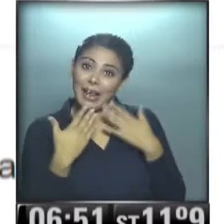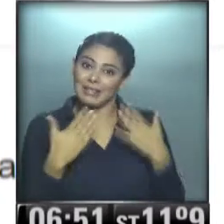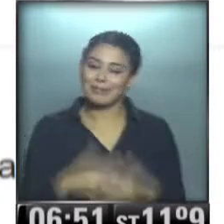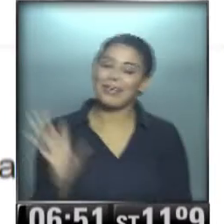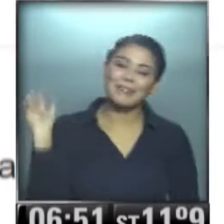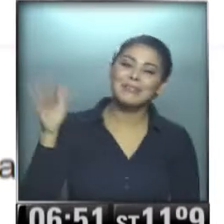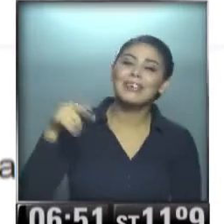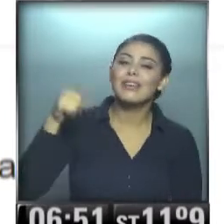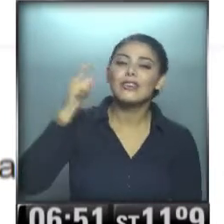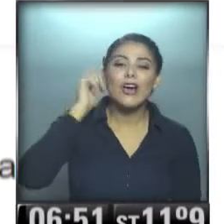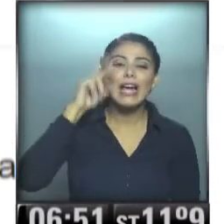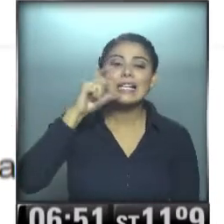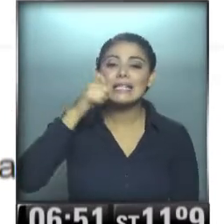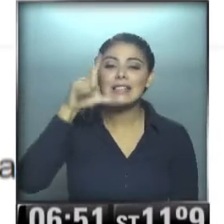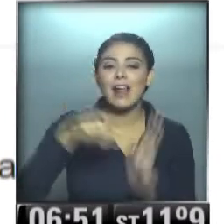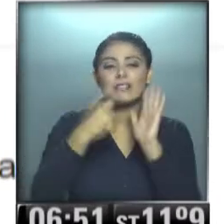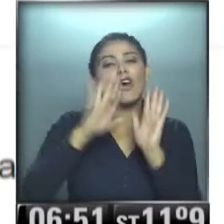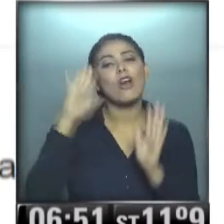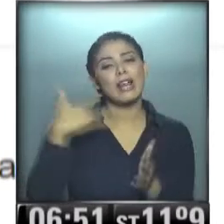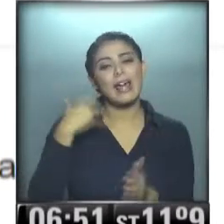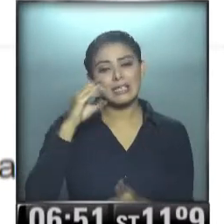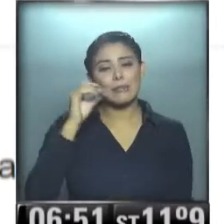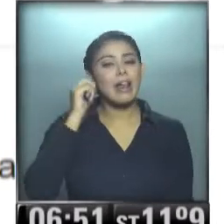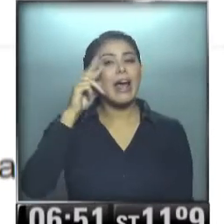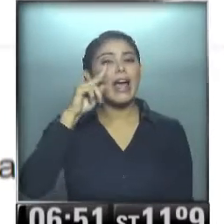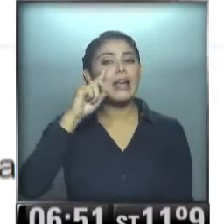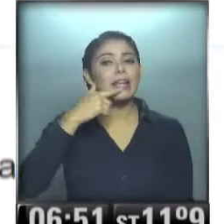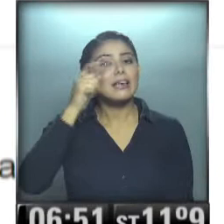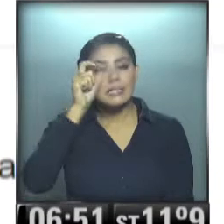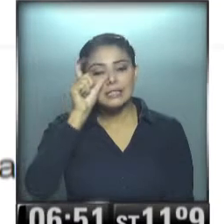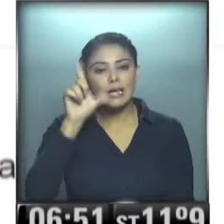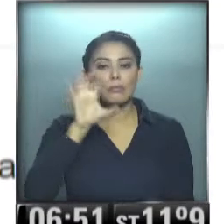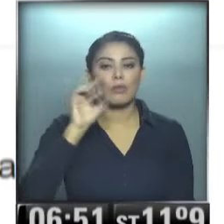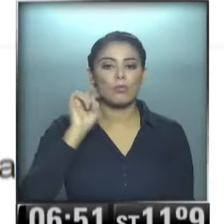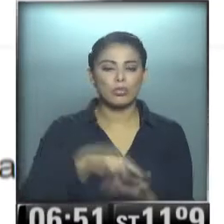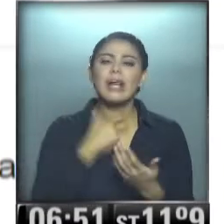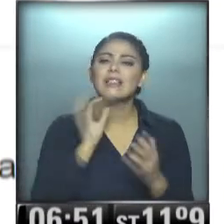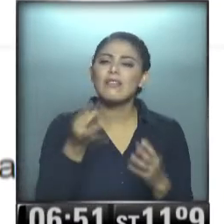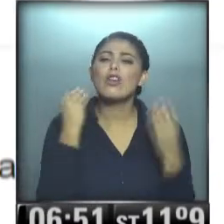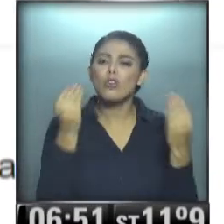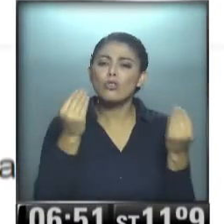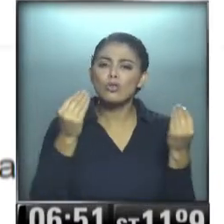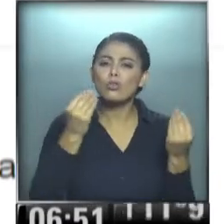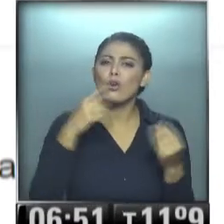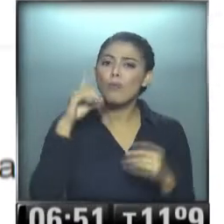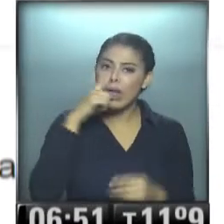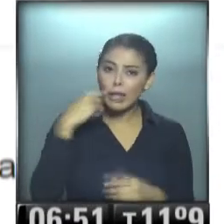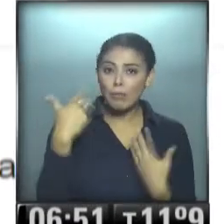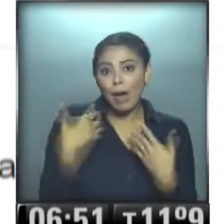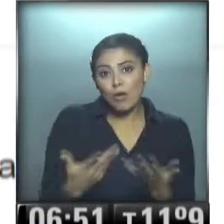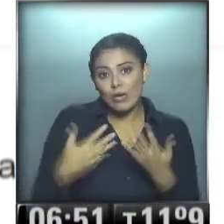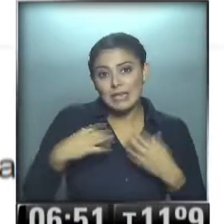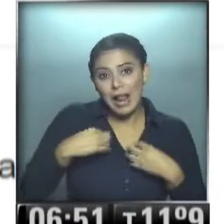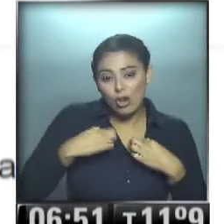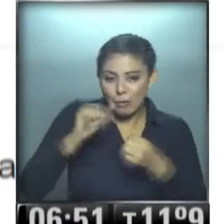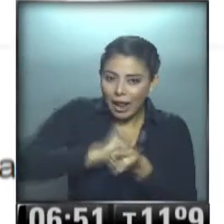favor. Grisel Mogrovejo. Hola, Nadia. Soy Grisel de Quilmes, Buenos Aires. Quería saber cómo va a estar el día para aprovechar a lavar la ropa. Tiene razón. Y tiene razón. Porque no se